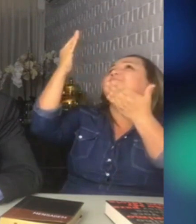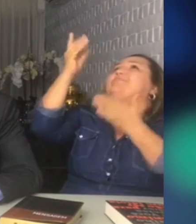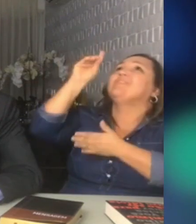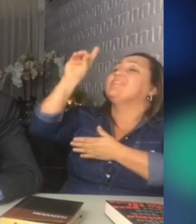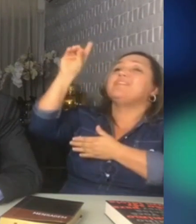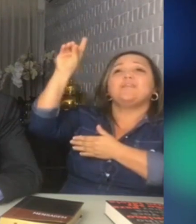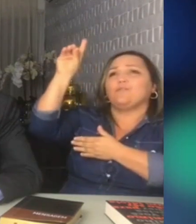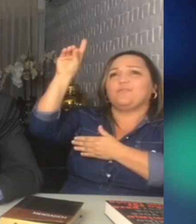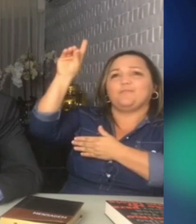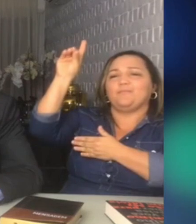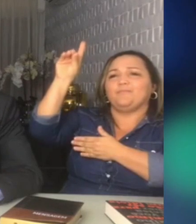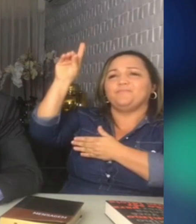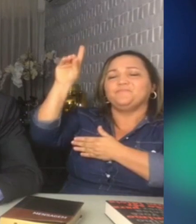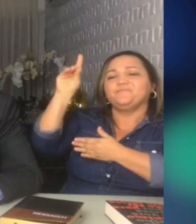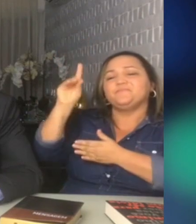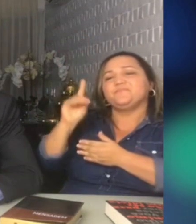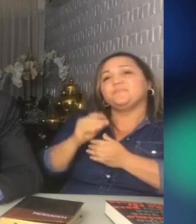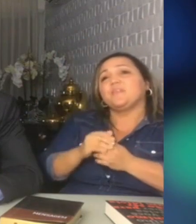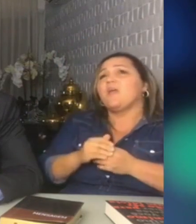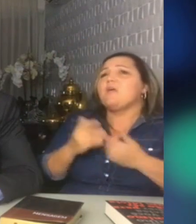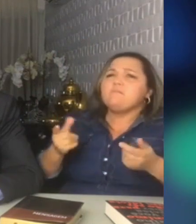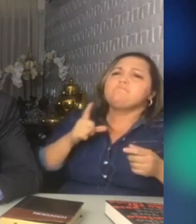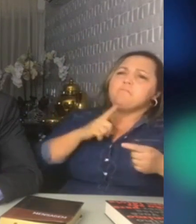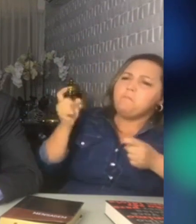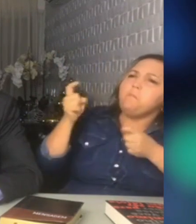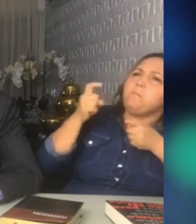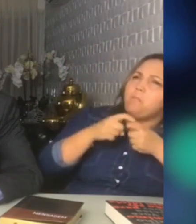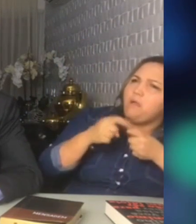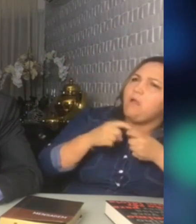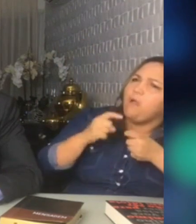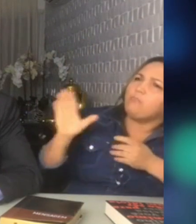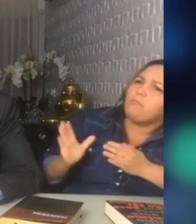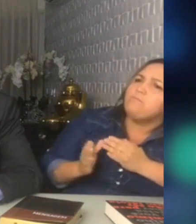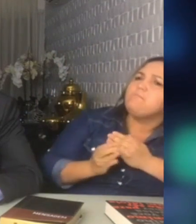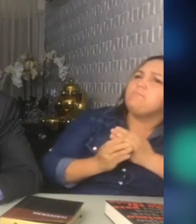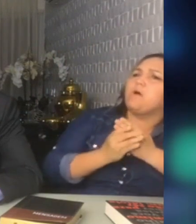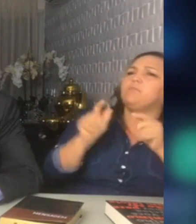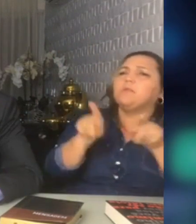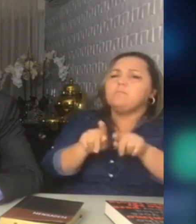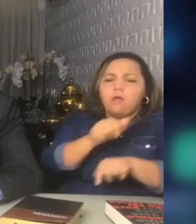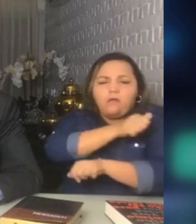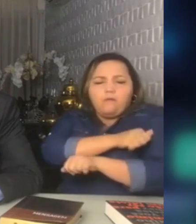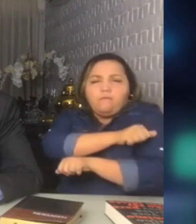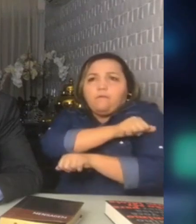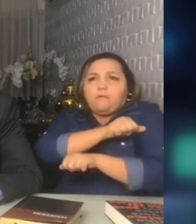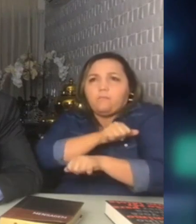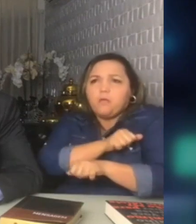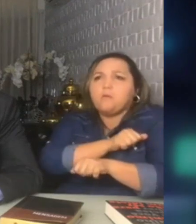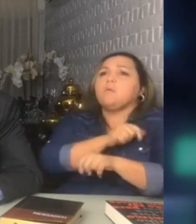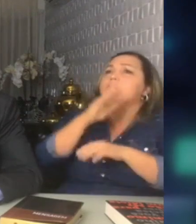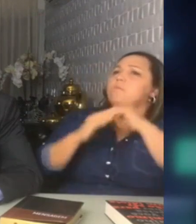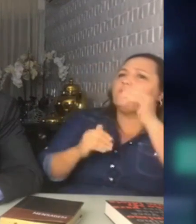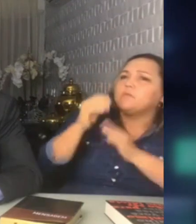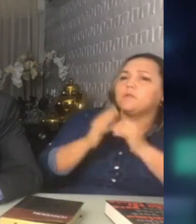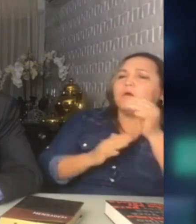por por sus electores que eran los sectores militares y ex militares y el presidente de la república tiene